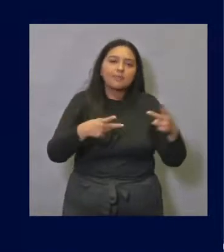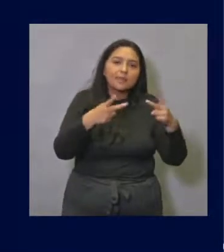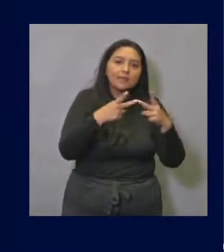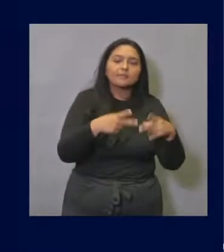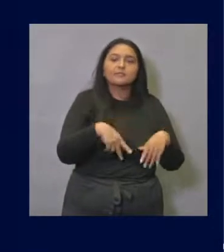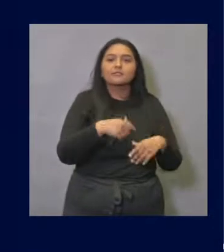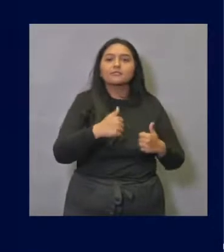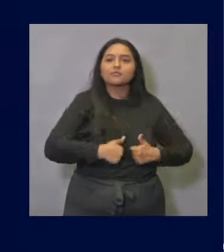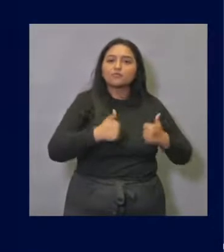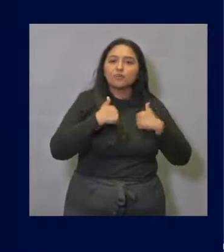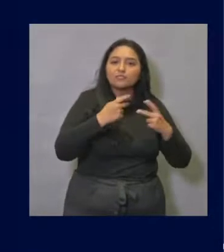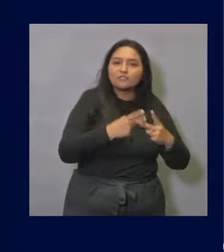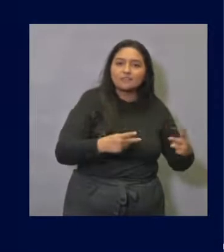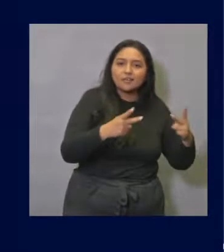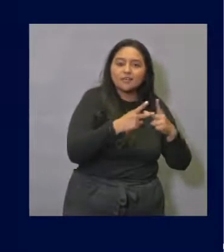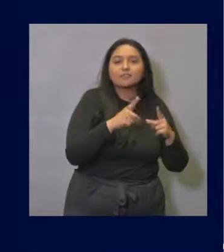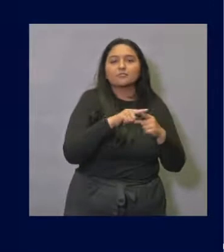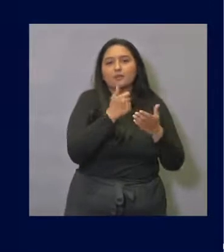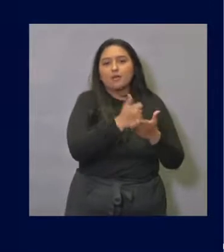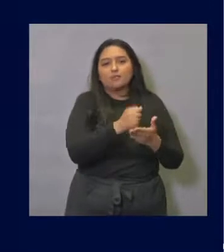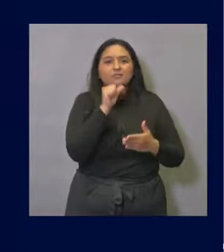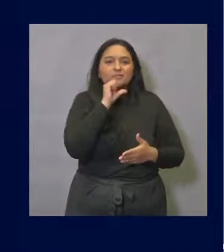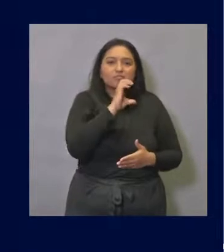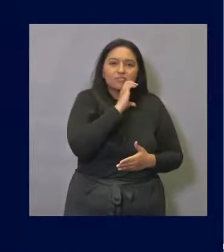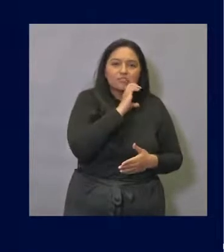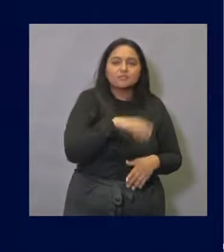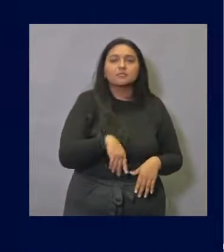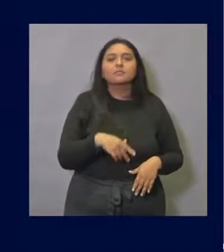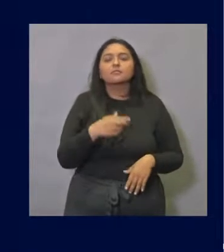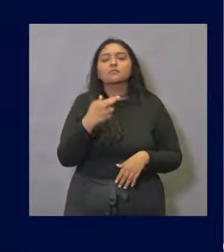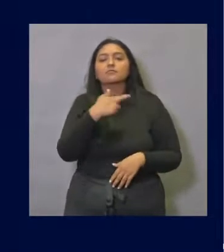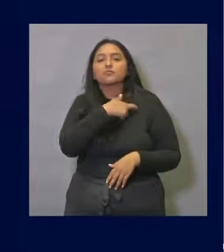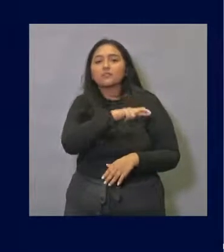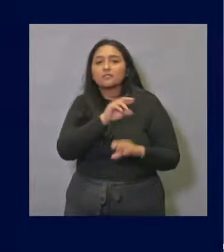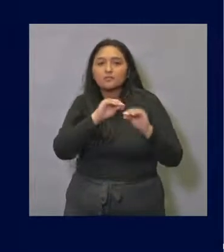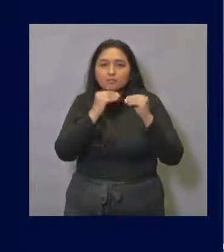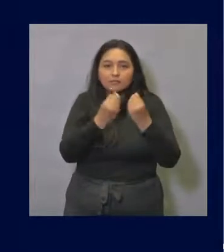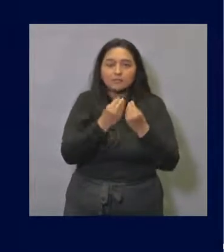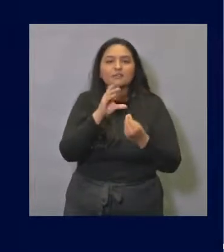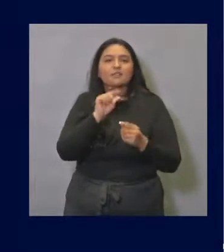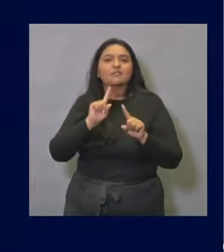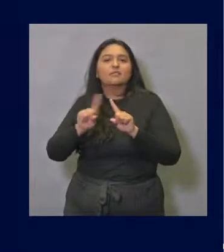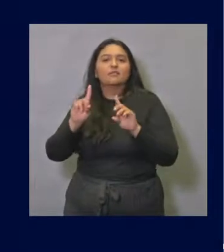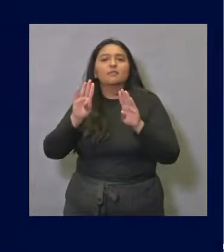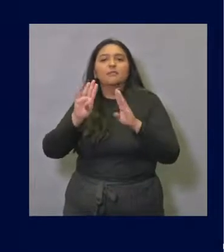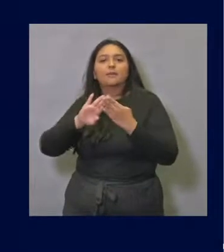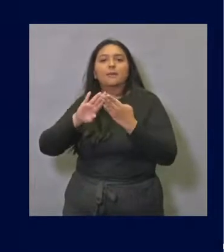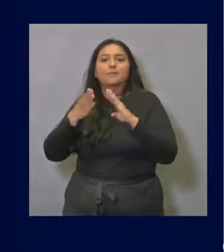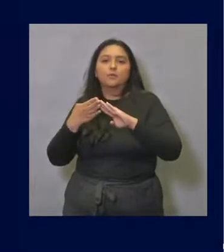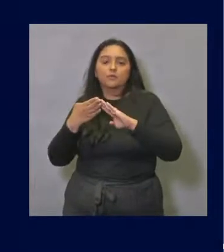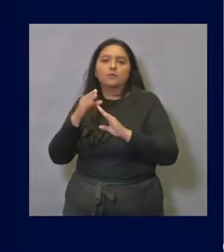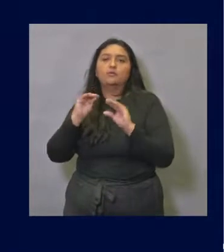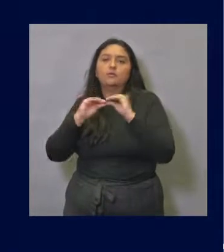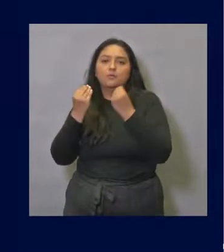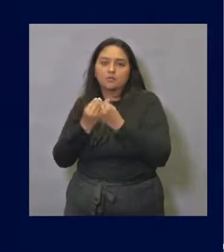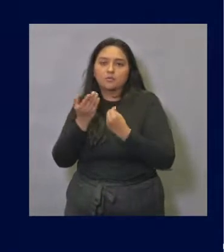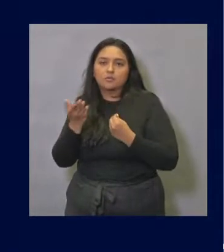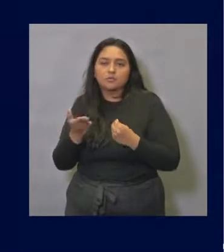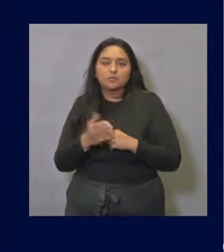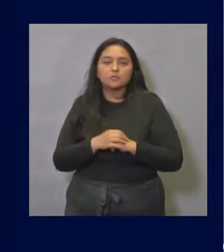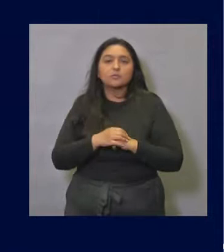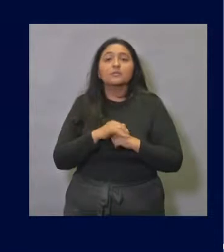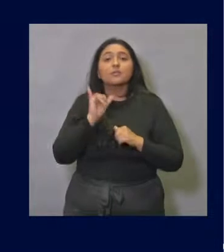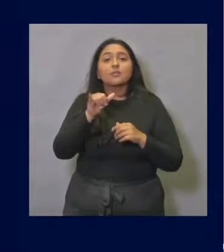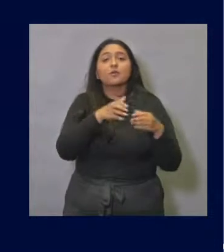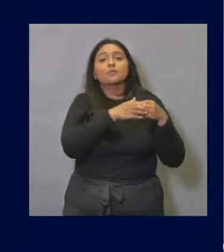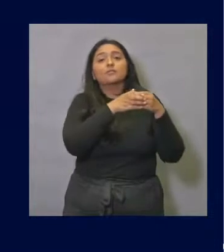de la tercera edad, organizaciones religiosas y comunitarias. Estos centros móviles de